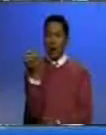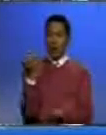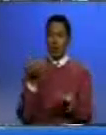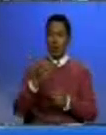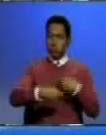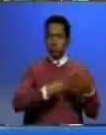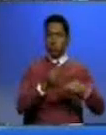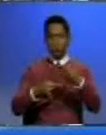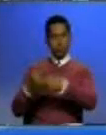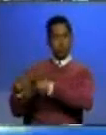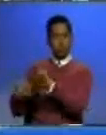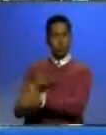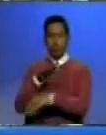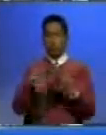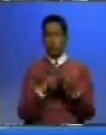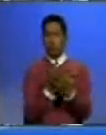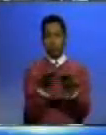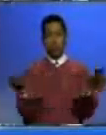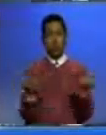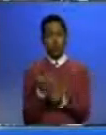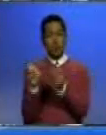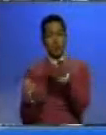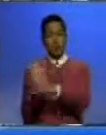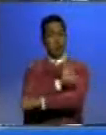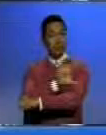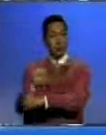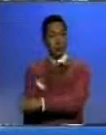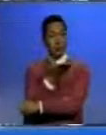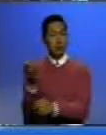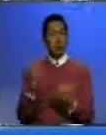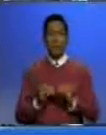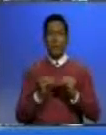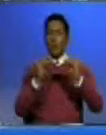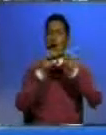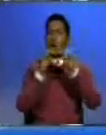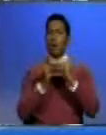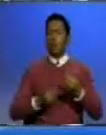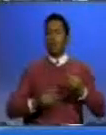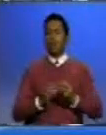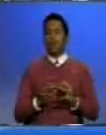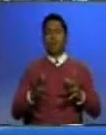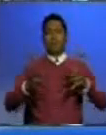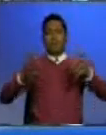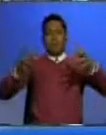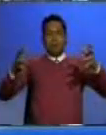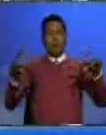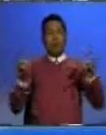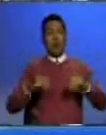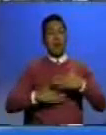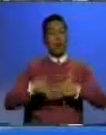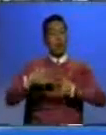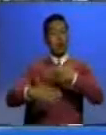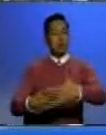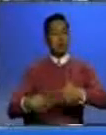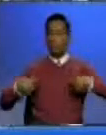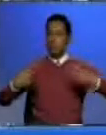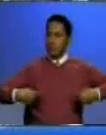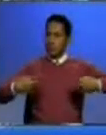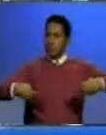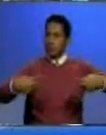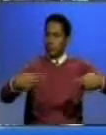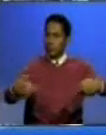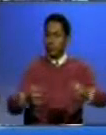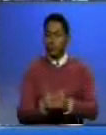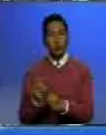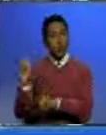Y ayudado por los semilleros, esa semilla se multiplicará una y otra vez para que sea un proceso constante, el